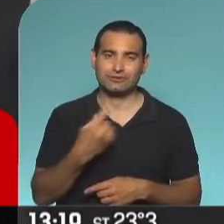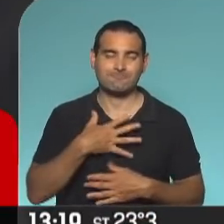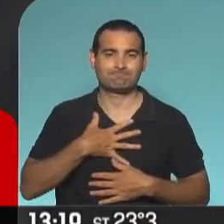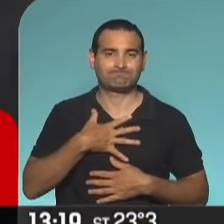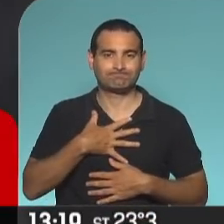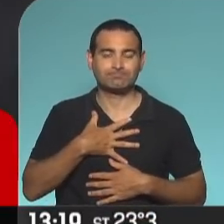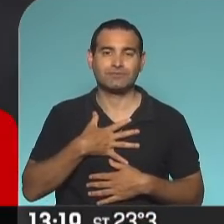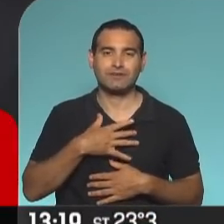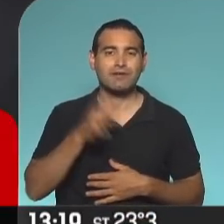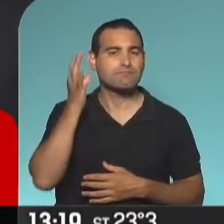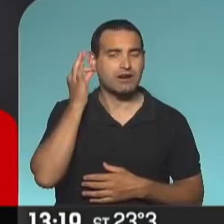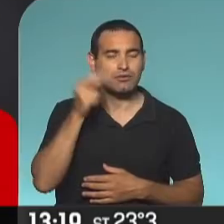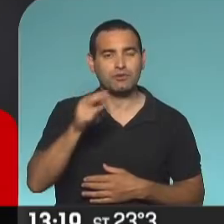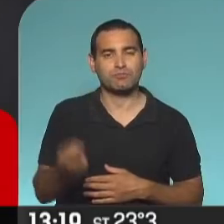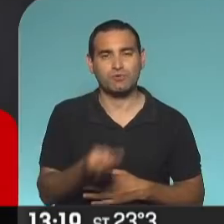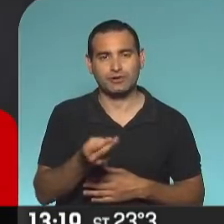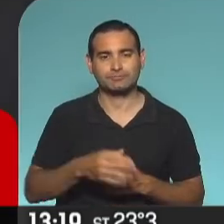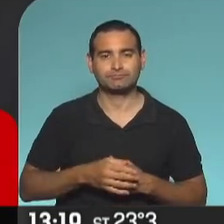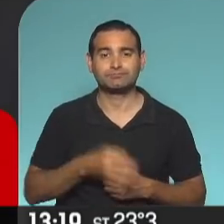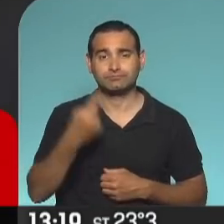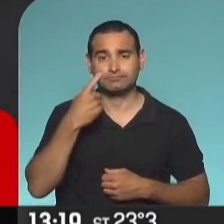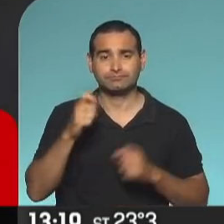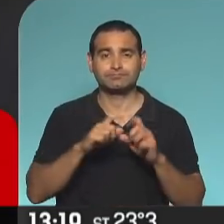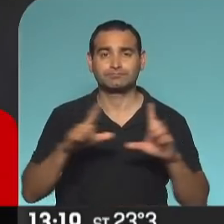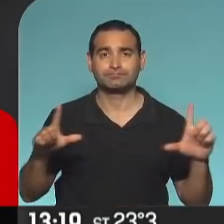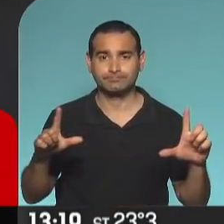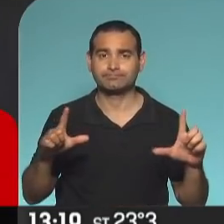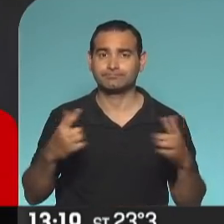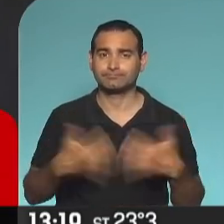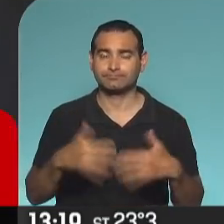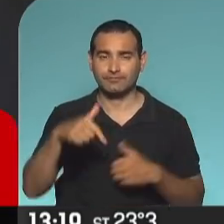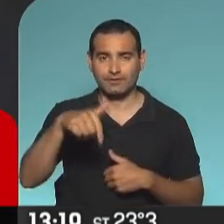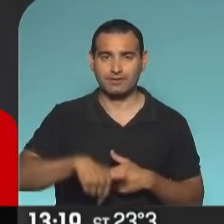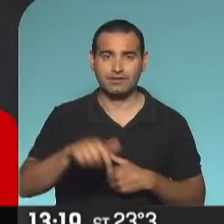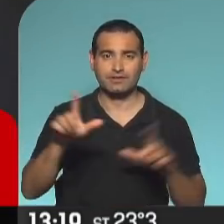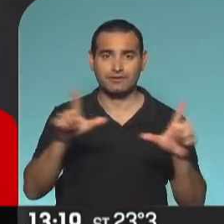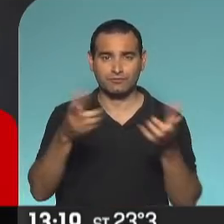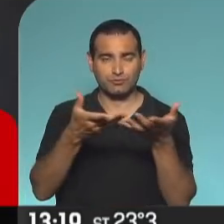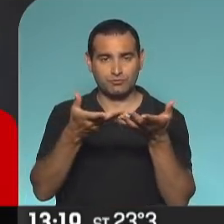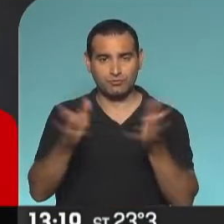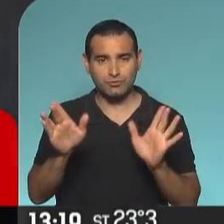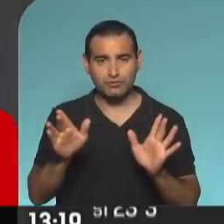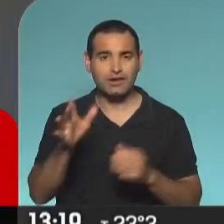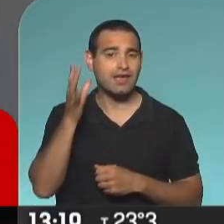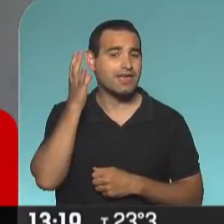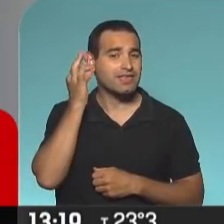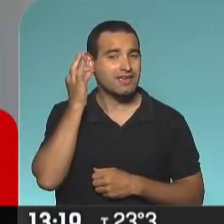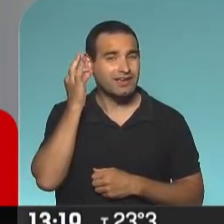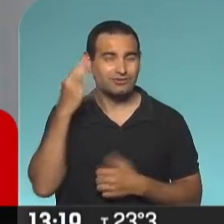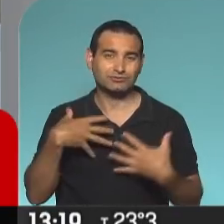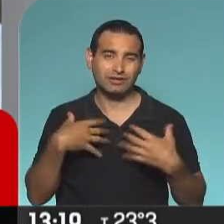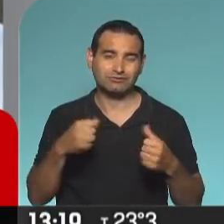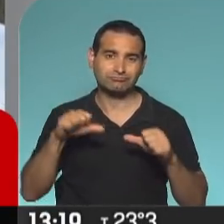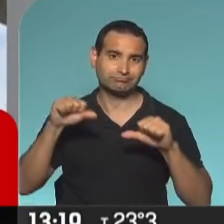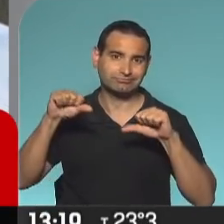historia. Murió Diego Armando Maradona. Y nos quedamos con esa imagen que está detrás de Maxi, también aquí en las pantallas de la TV pública, con un Diego ya con una salud